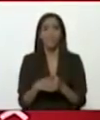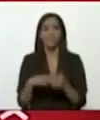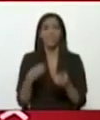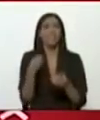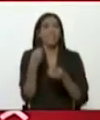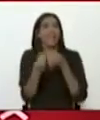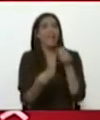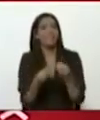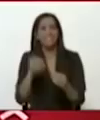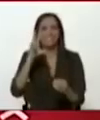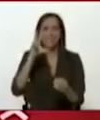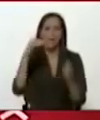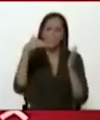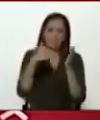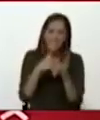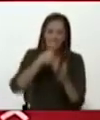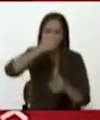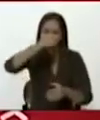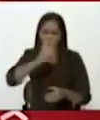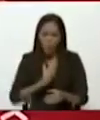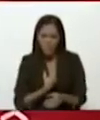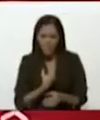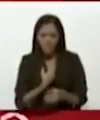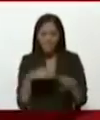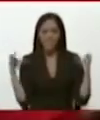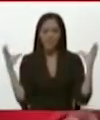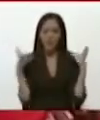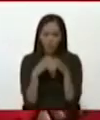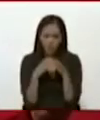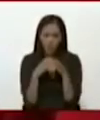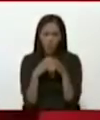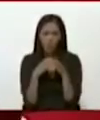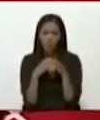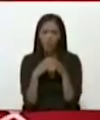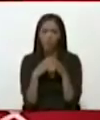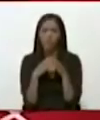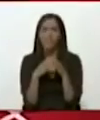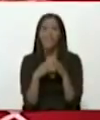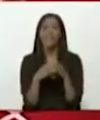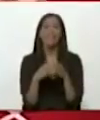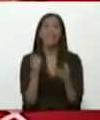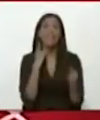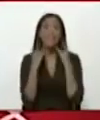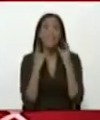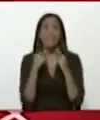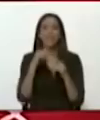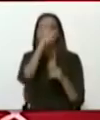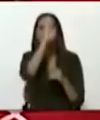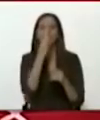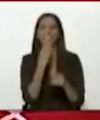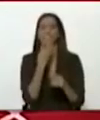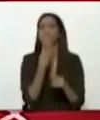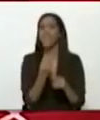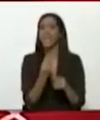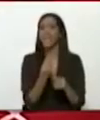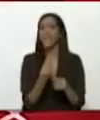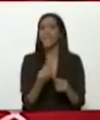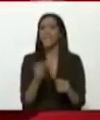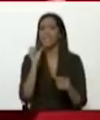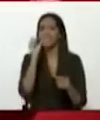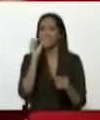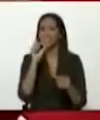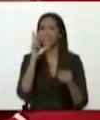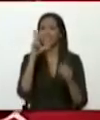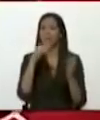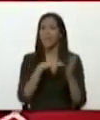3.000 hombres de los grupos operativos en Brasil de Israel? ¿Qué hacen 3.000 israelíes de los